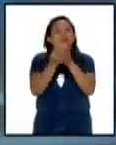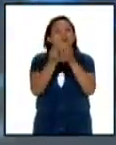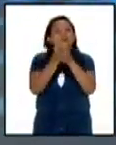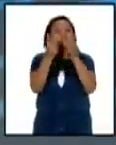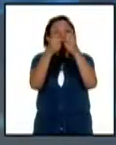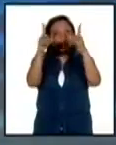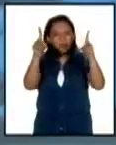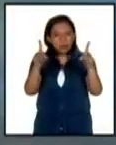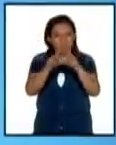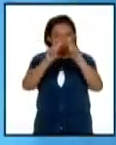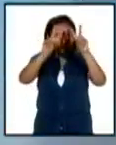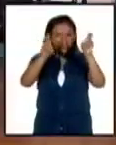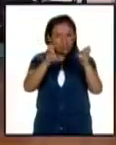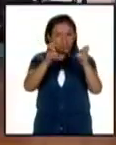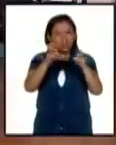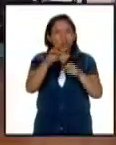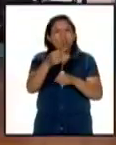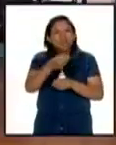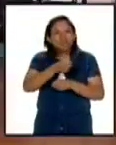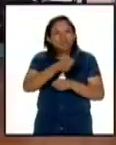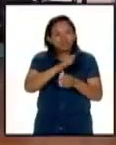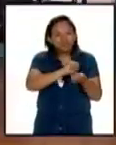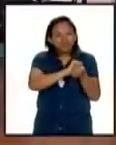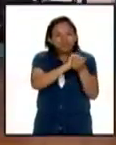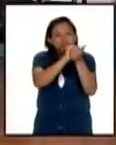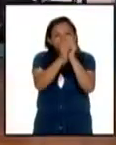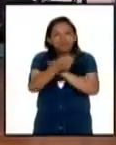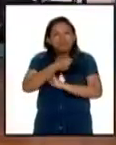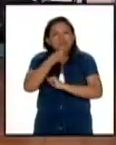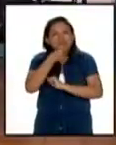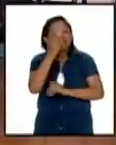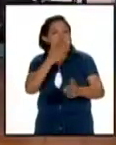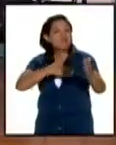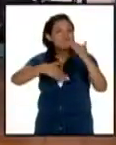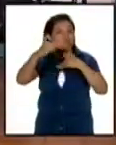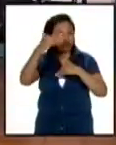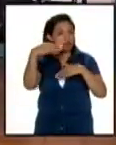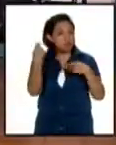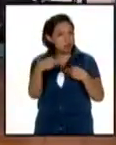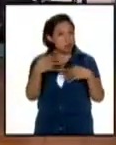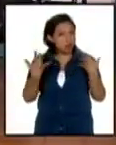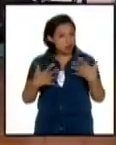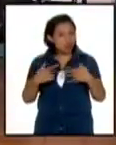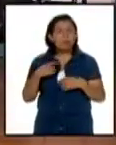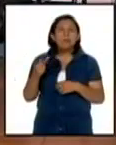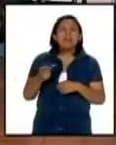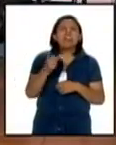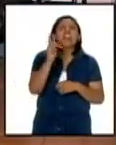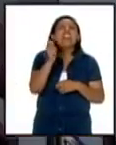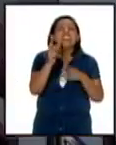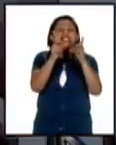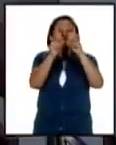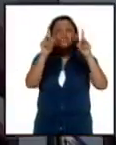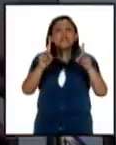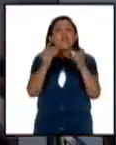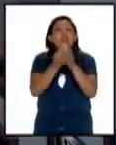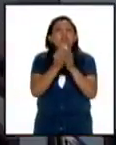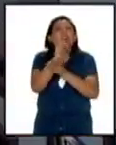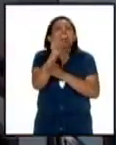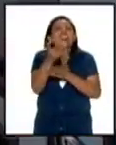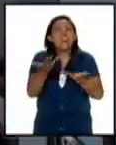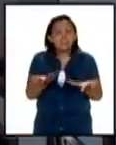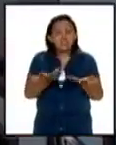vaya nombre, de ese diplomado, maestra. Maestra, ¿qué significa este diplomado y qué alternativas presenta? Bueno,